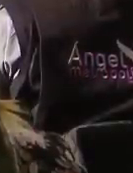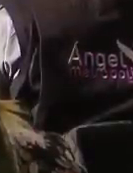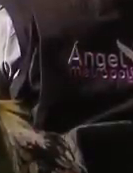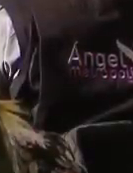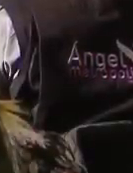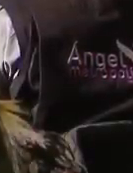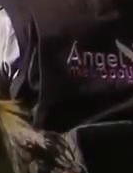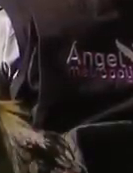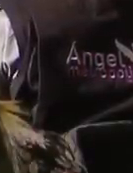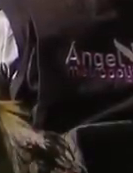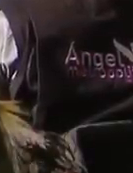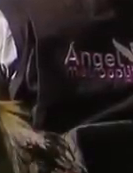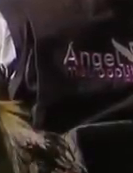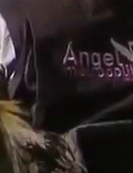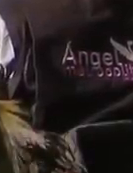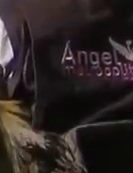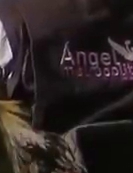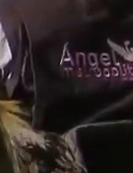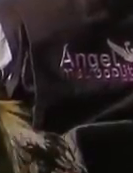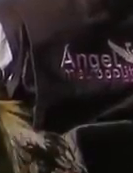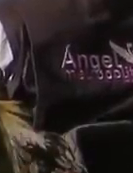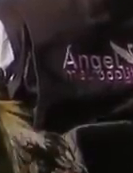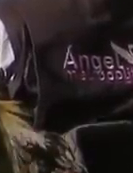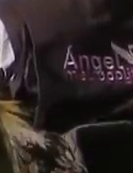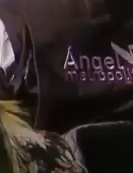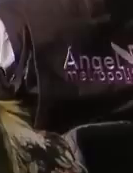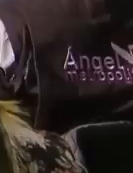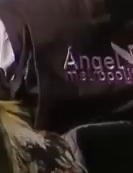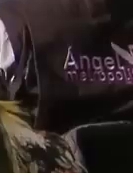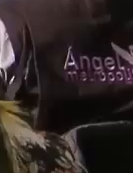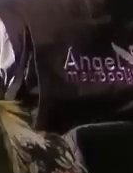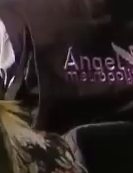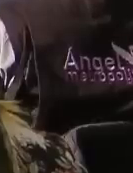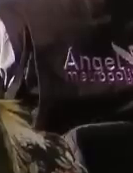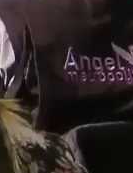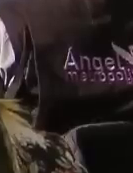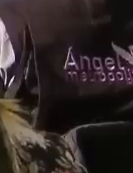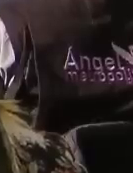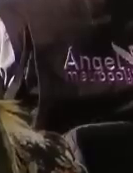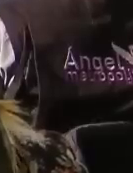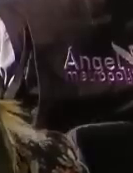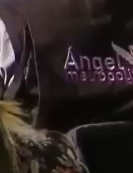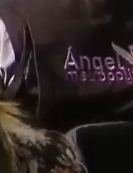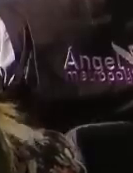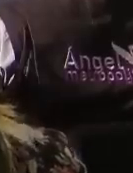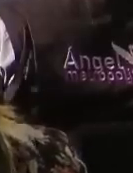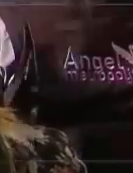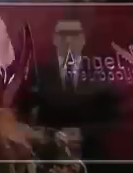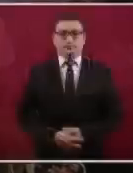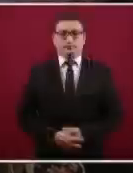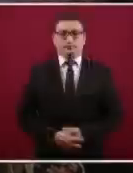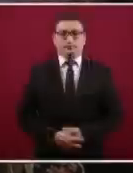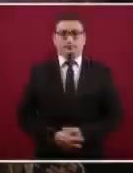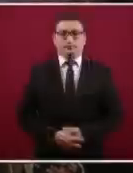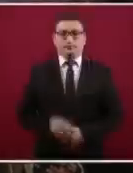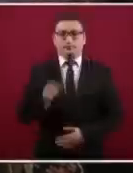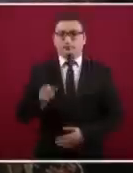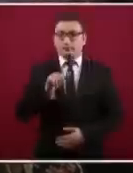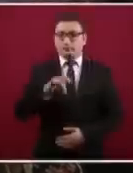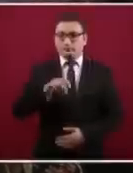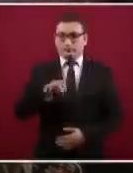pero vamos en este caso a pedirle a Alejandra Fraustro, la secretaria de Cultura, que venga a exponer